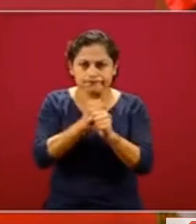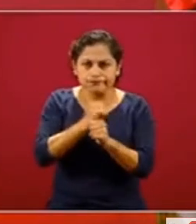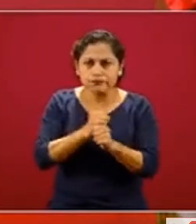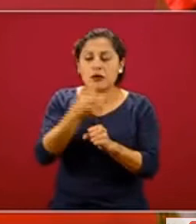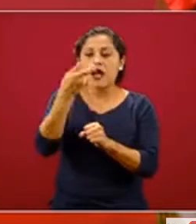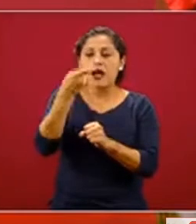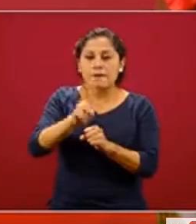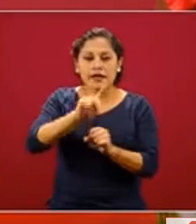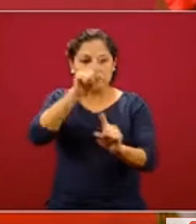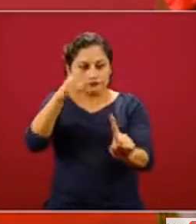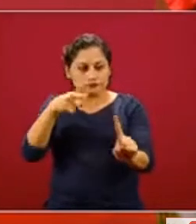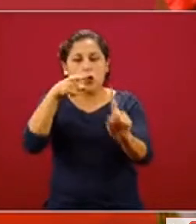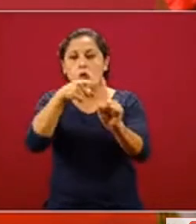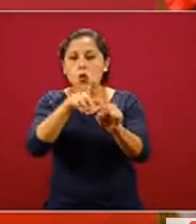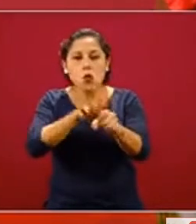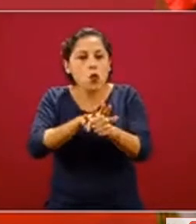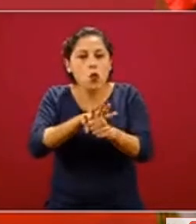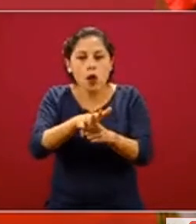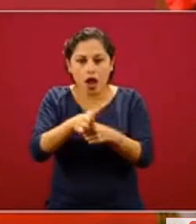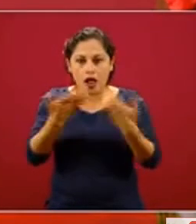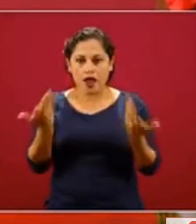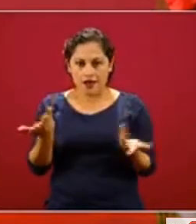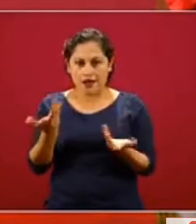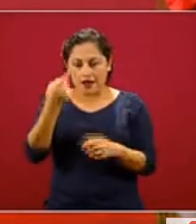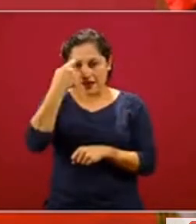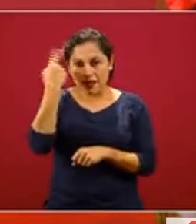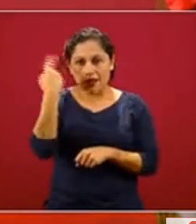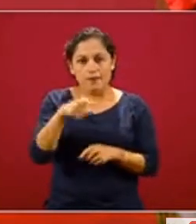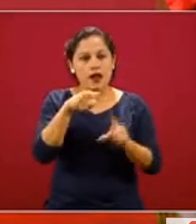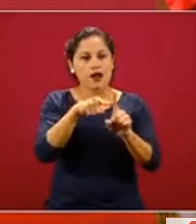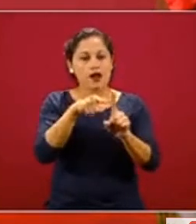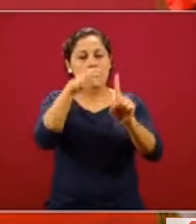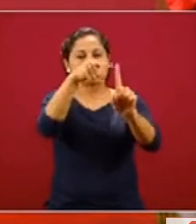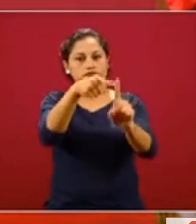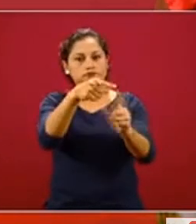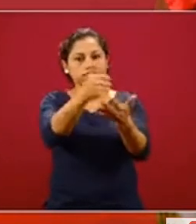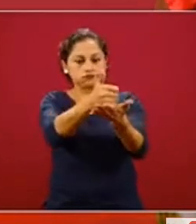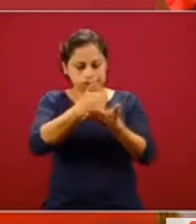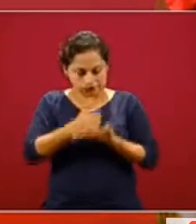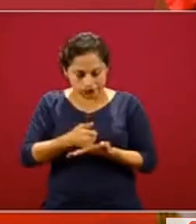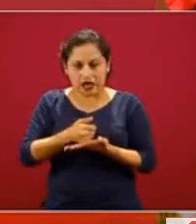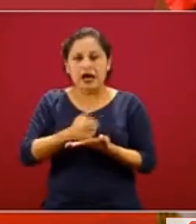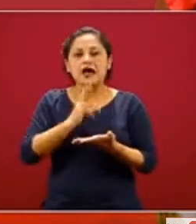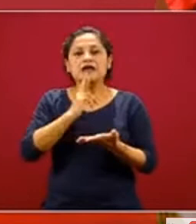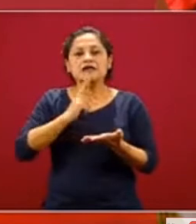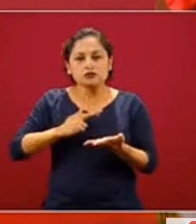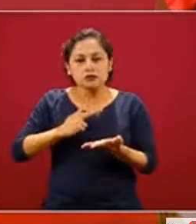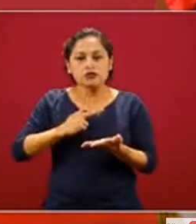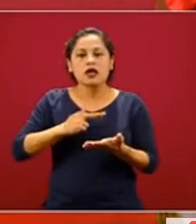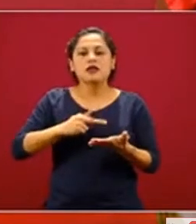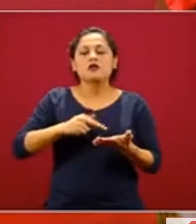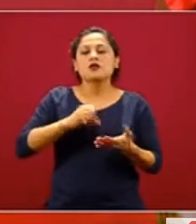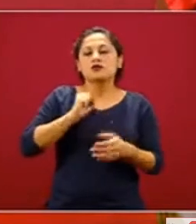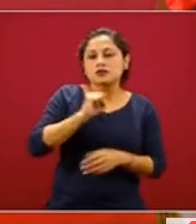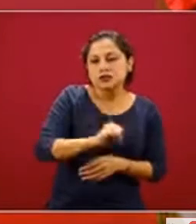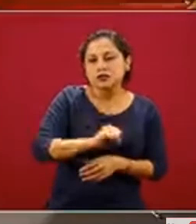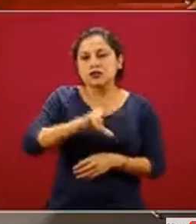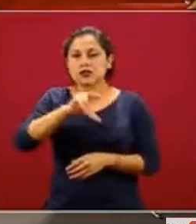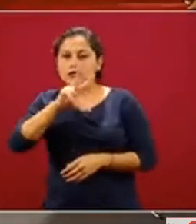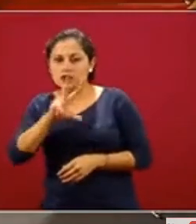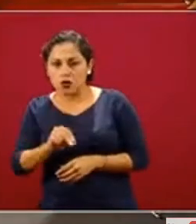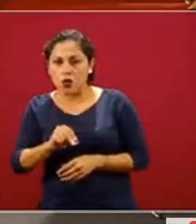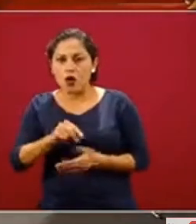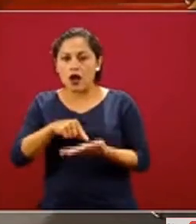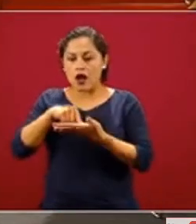claros, para que se encadenen los resultados de las pruebas, ya negativos, ya positivos, a decisiones de